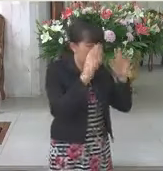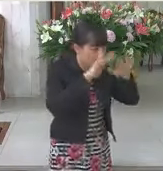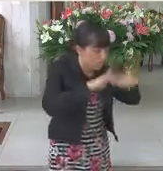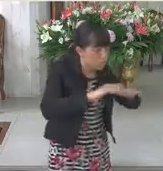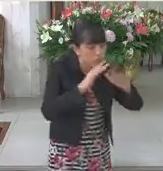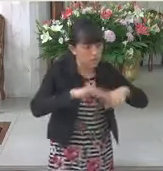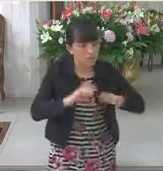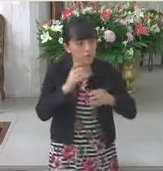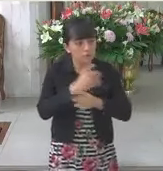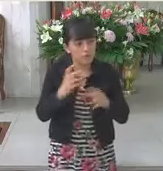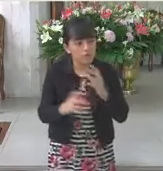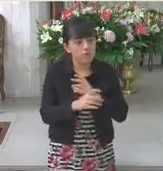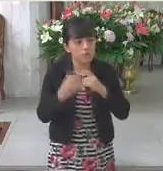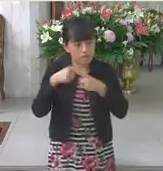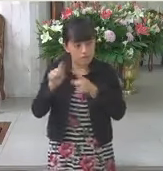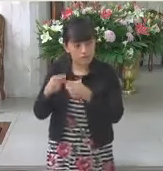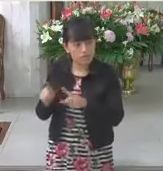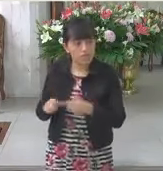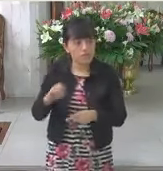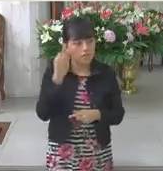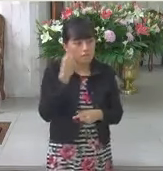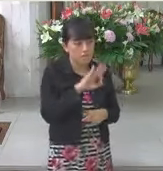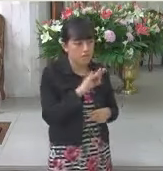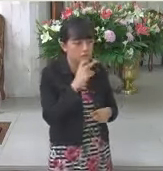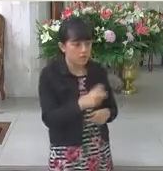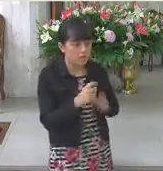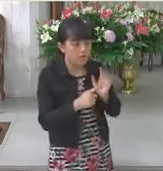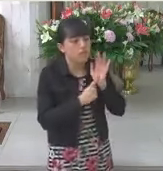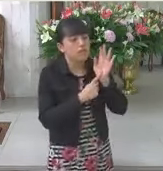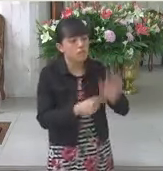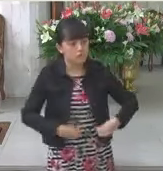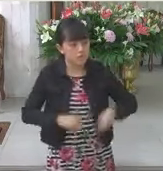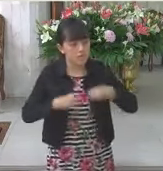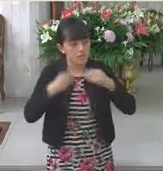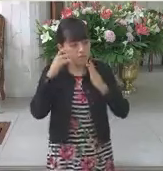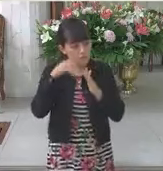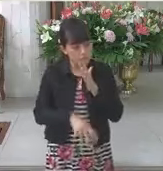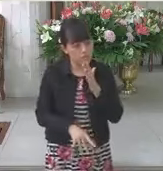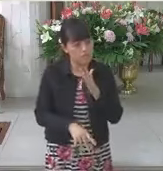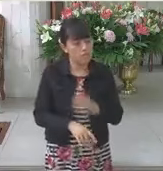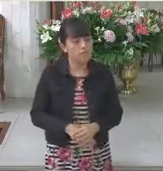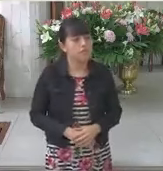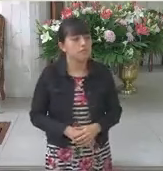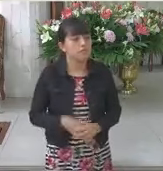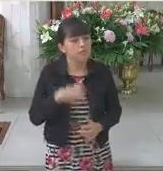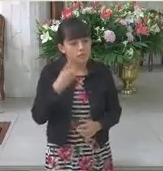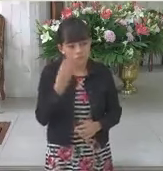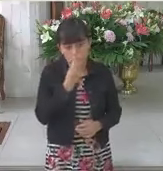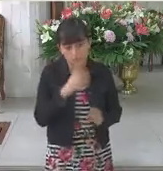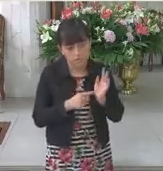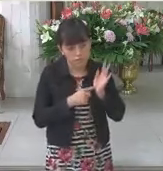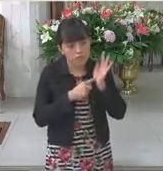idolatrías primera epístola de Pedro 4 versículos 3 y 5 y